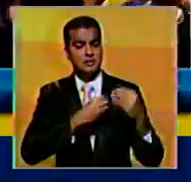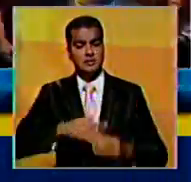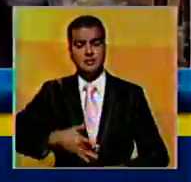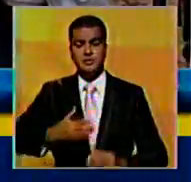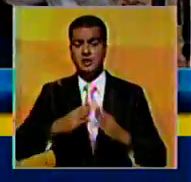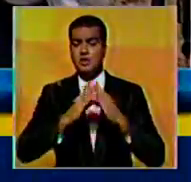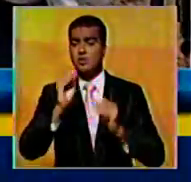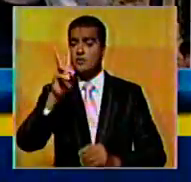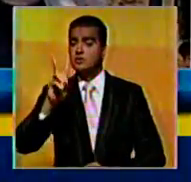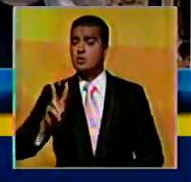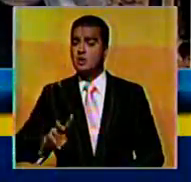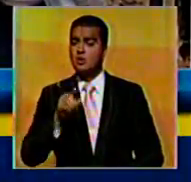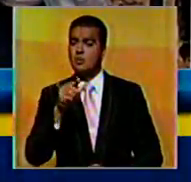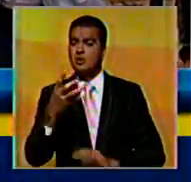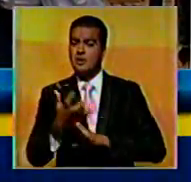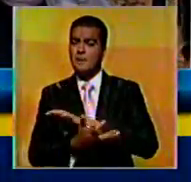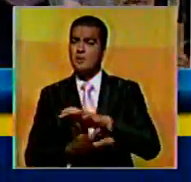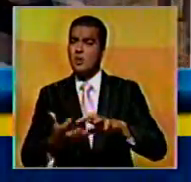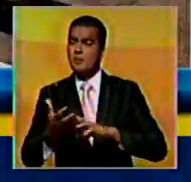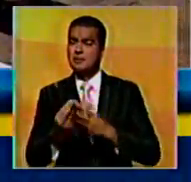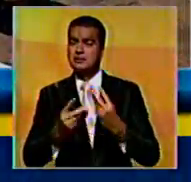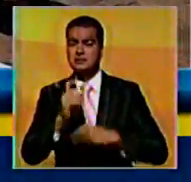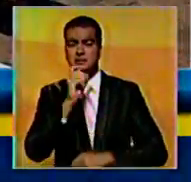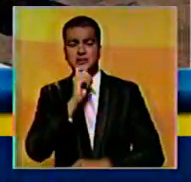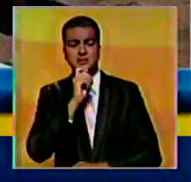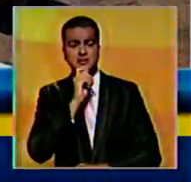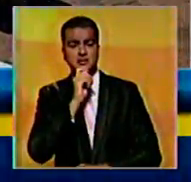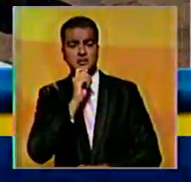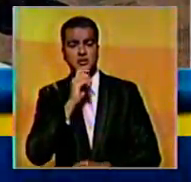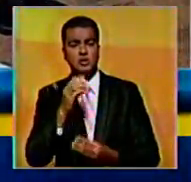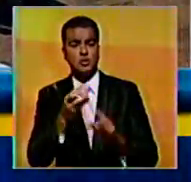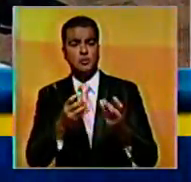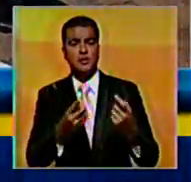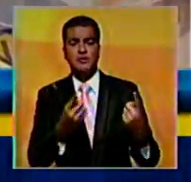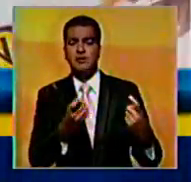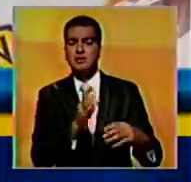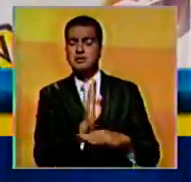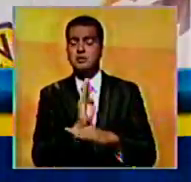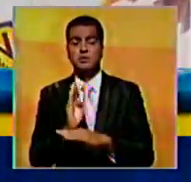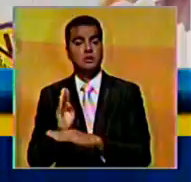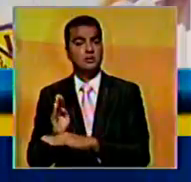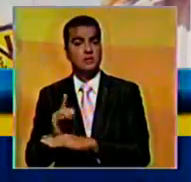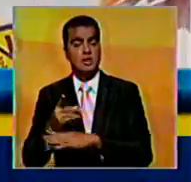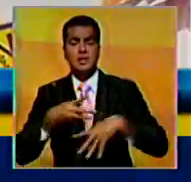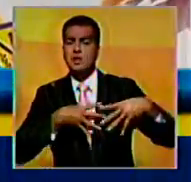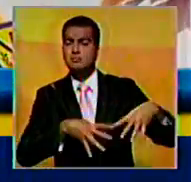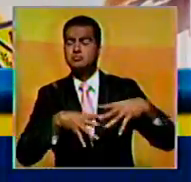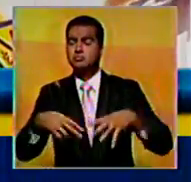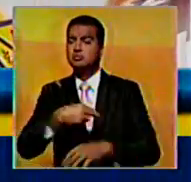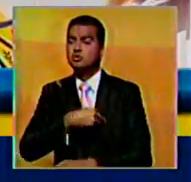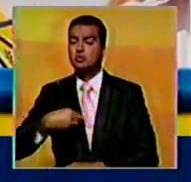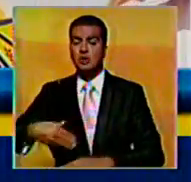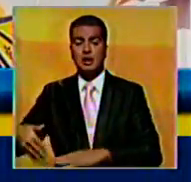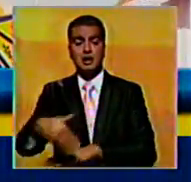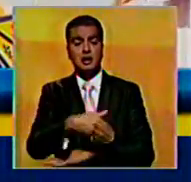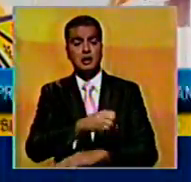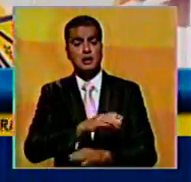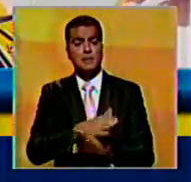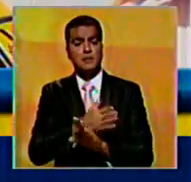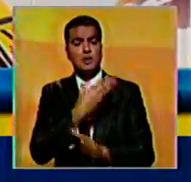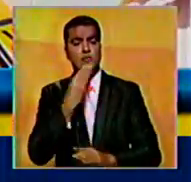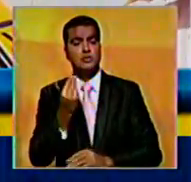los venezolanos sobre este grave problema que hay en Venezuela ante los altos niveles de inseguridad. Esta protesta la traemos a la calle porque la